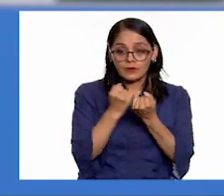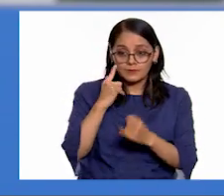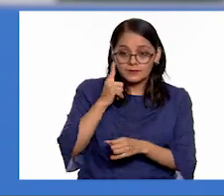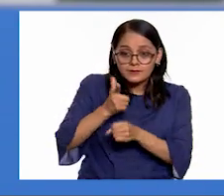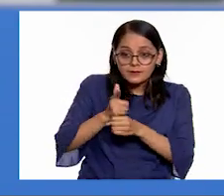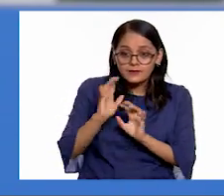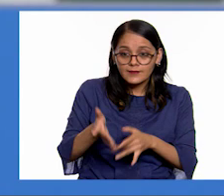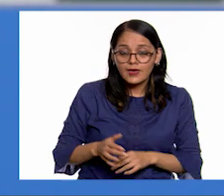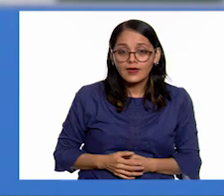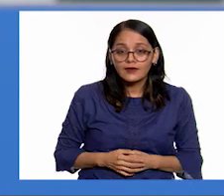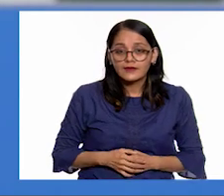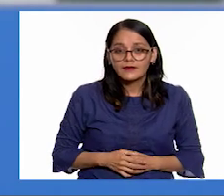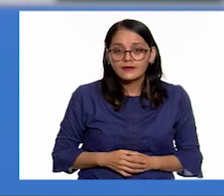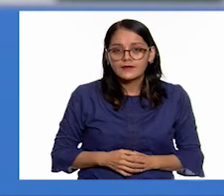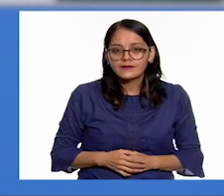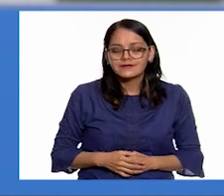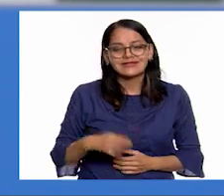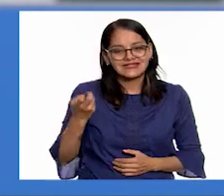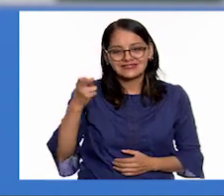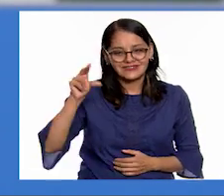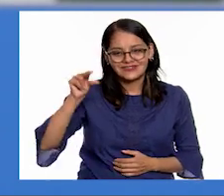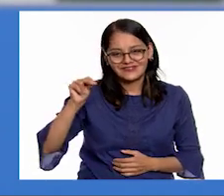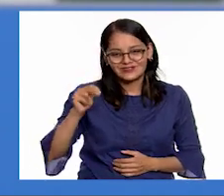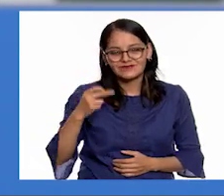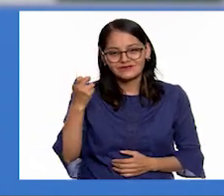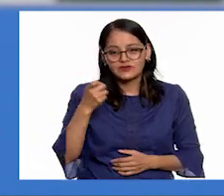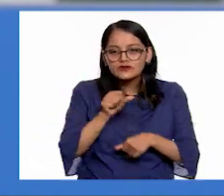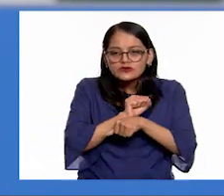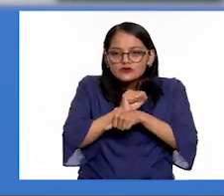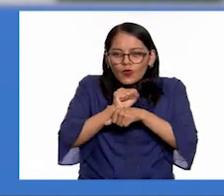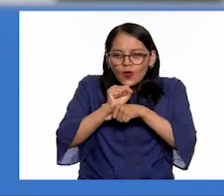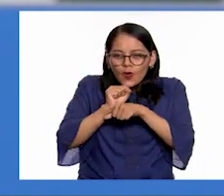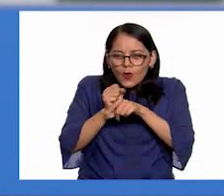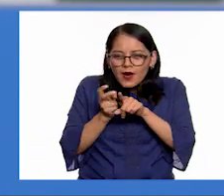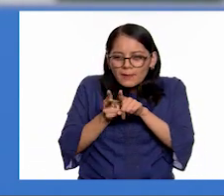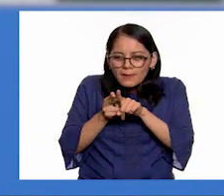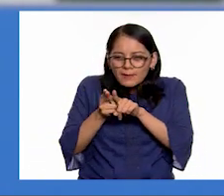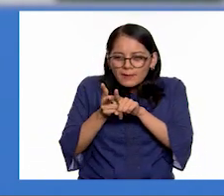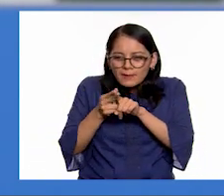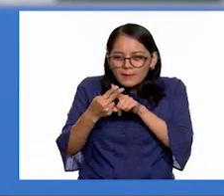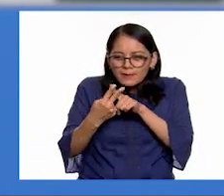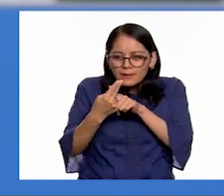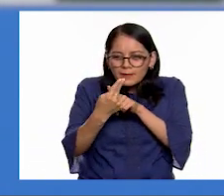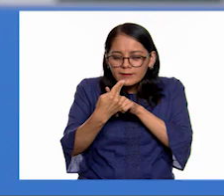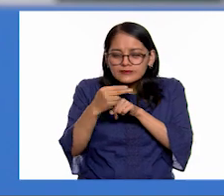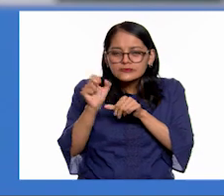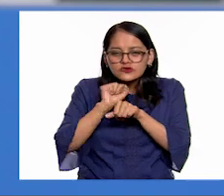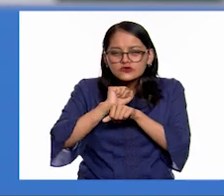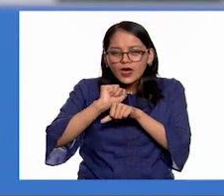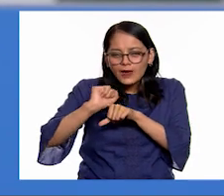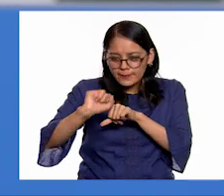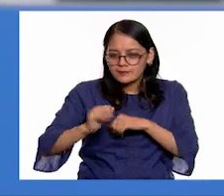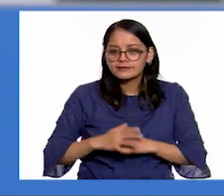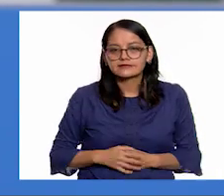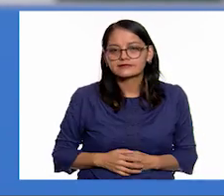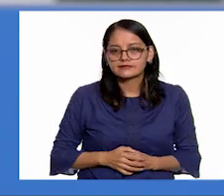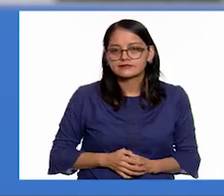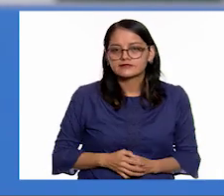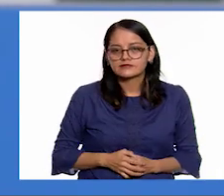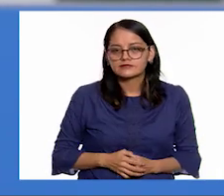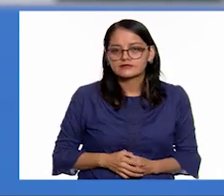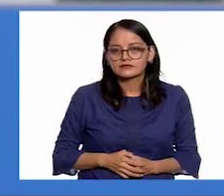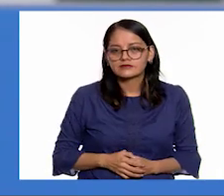no. Justo lo que no se debe hacer. Justo lo que no. Es muy suavecita la tijera, lo tenemos que hacer muy suave. Solamente